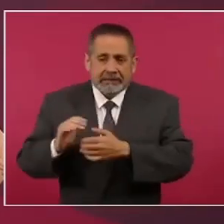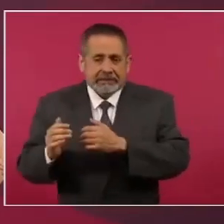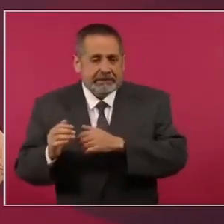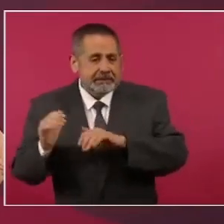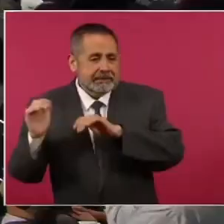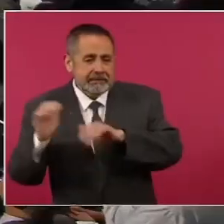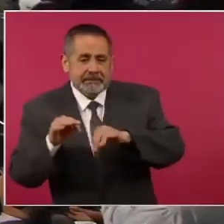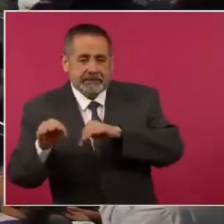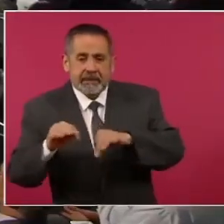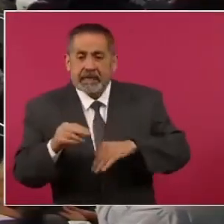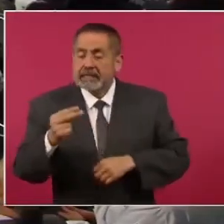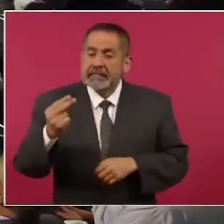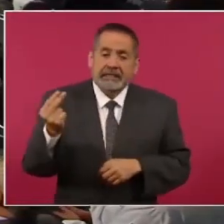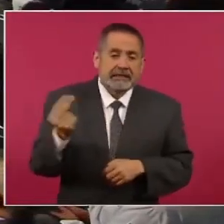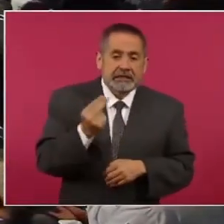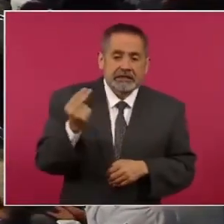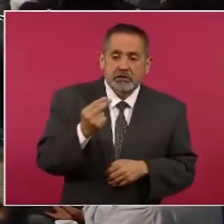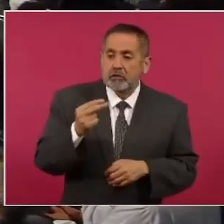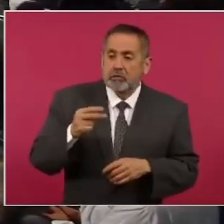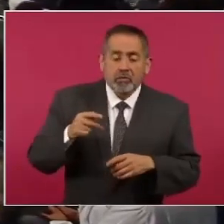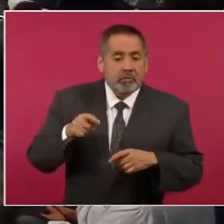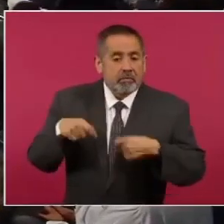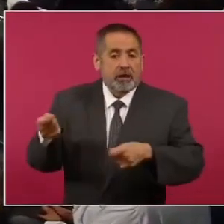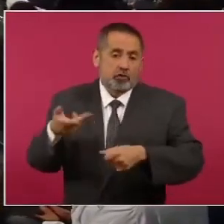de servicios de salud